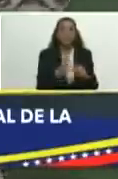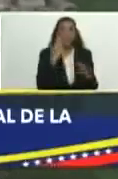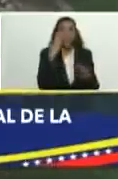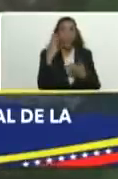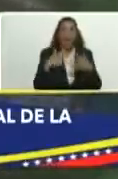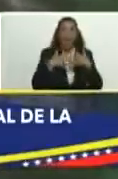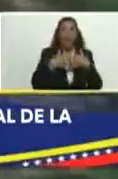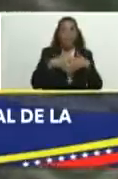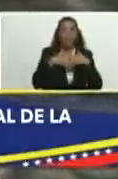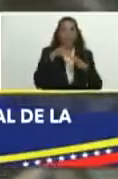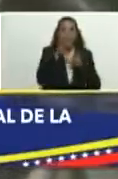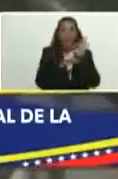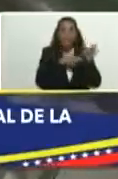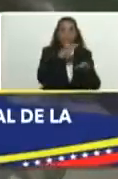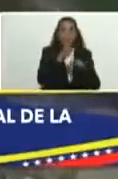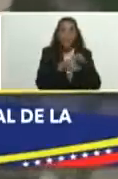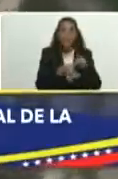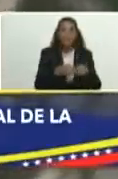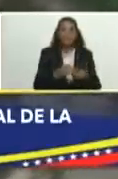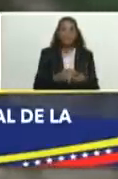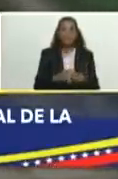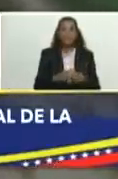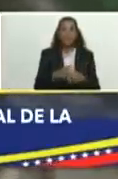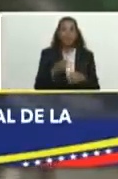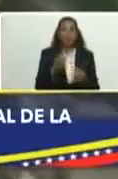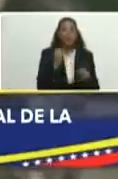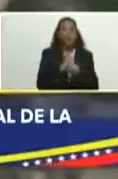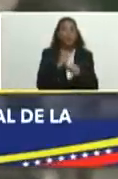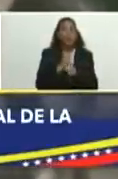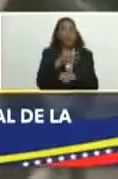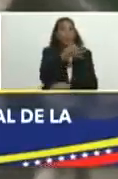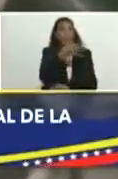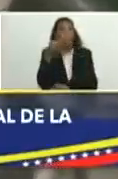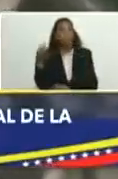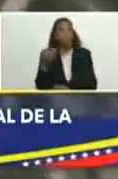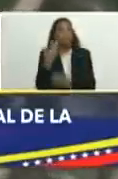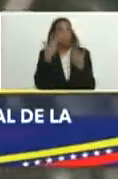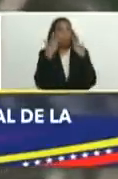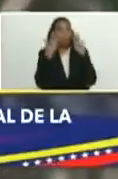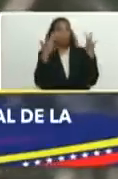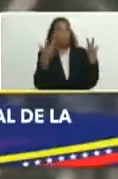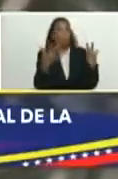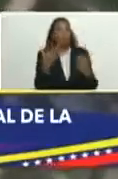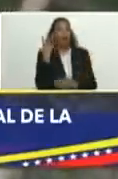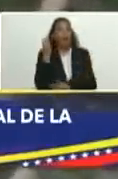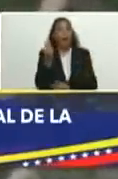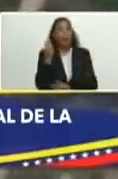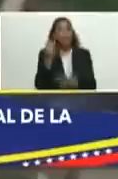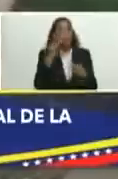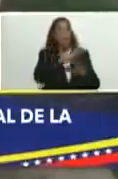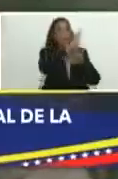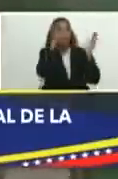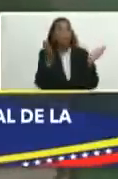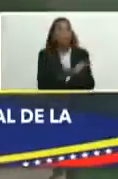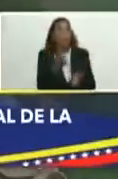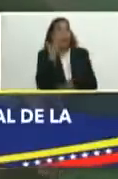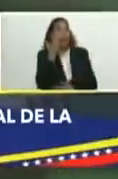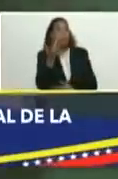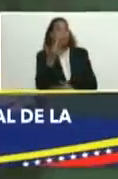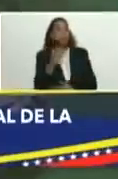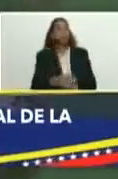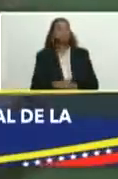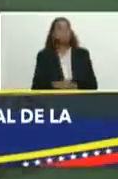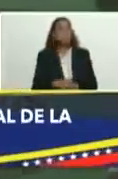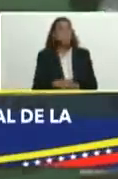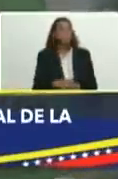¿Ves? Mira. Mira, vale, mira. Qué trabajo tan perfecto, mira. Perfecto. La mayor calidad mundial. ¿Ves? Cauchos Venezuela. ¿Caucho?